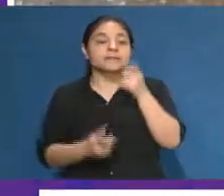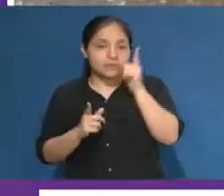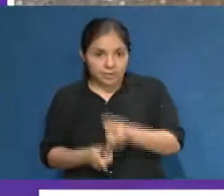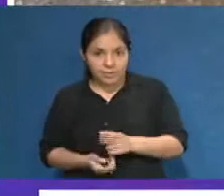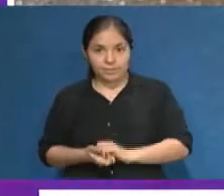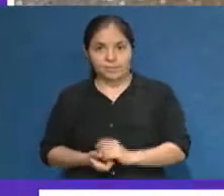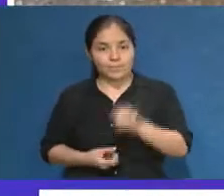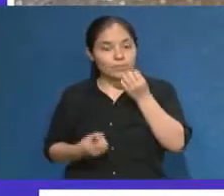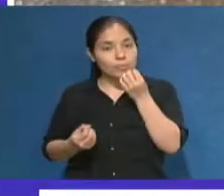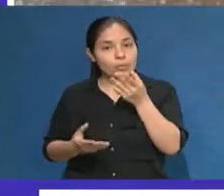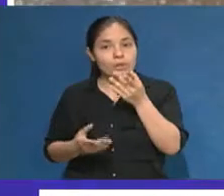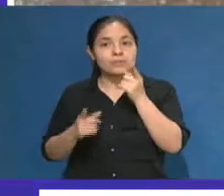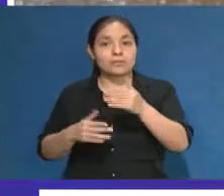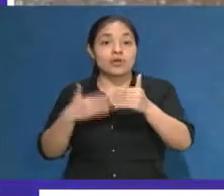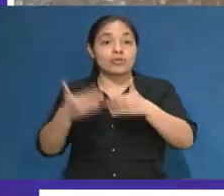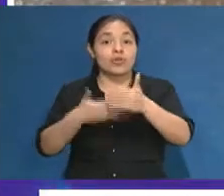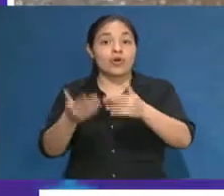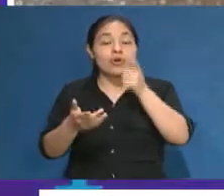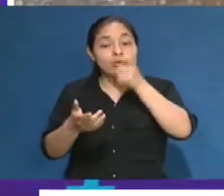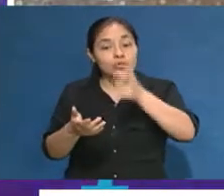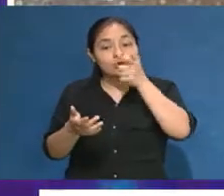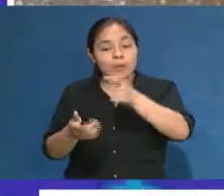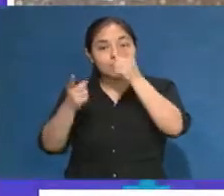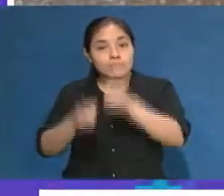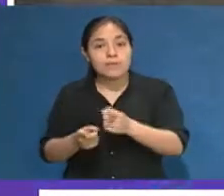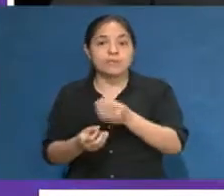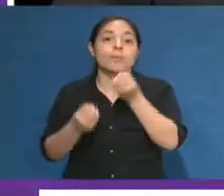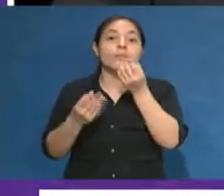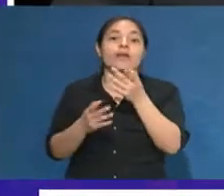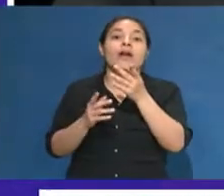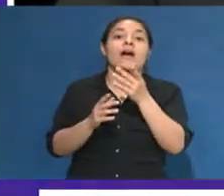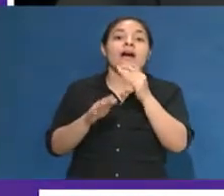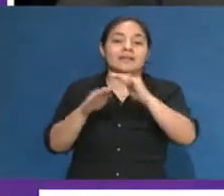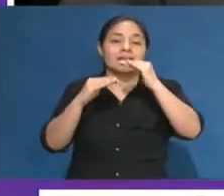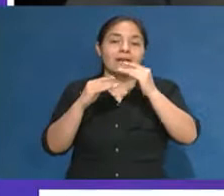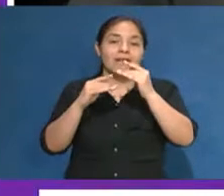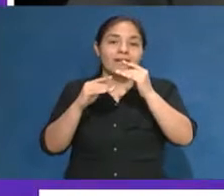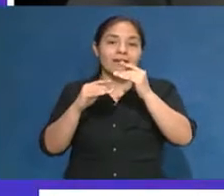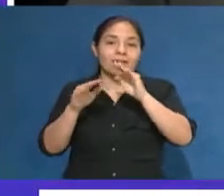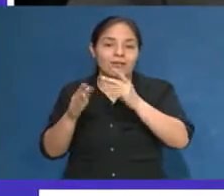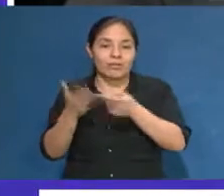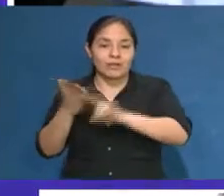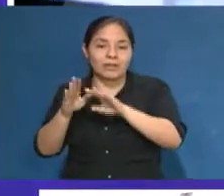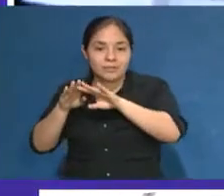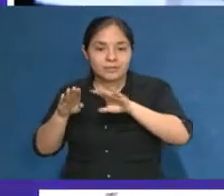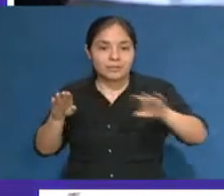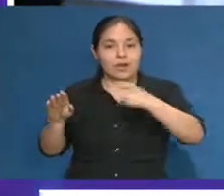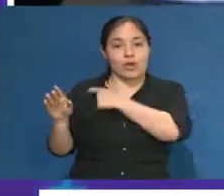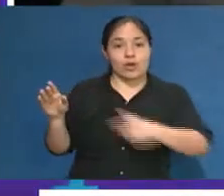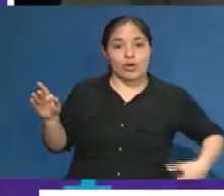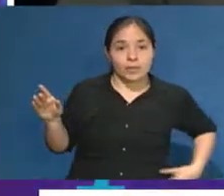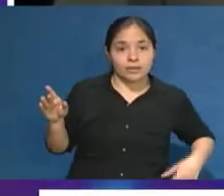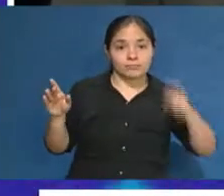va a seguir, no sé hasta cuándo, pero hasta que se regularice un poco la situación y el gobierno considere que la